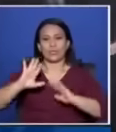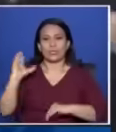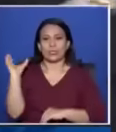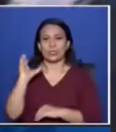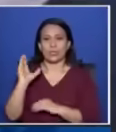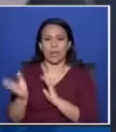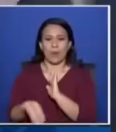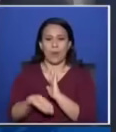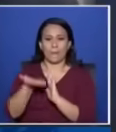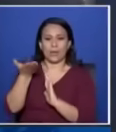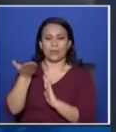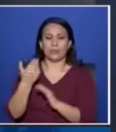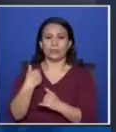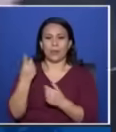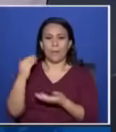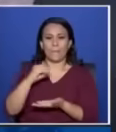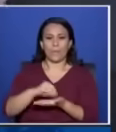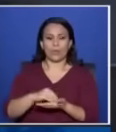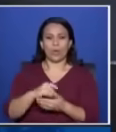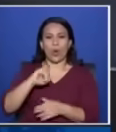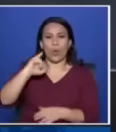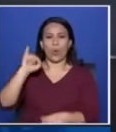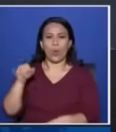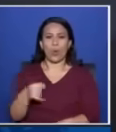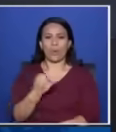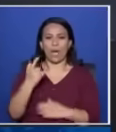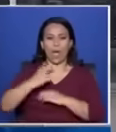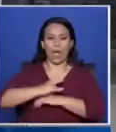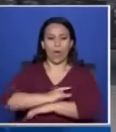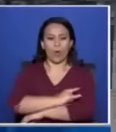centavos más, y estará vigente desde ese jueves